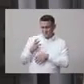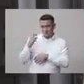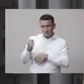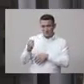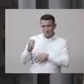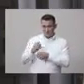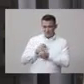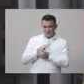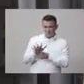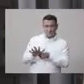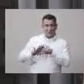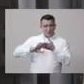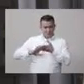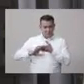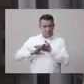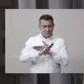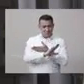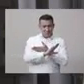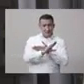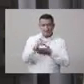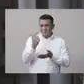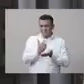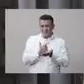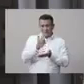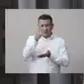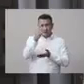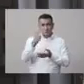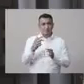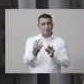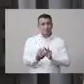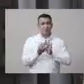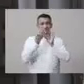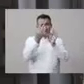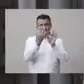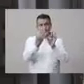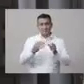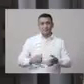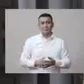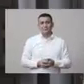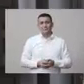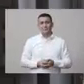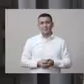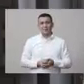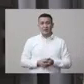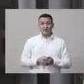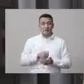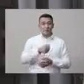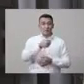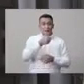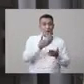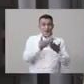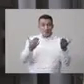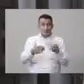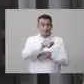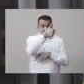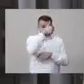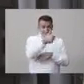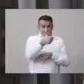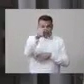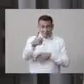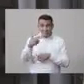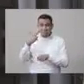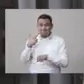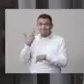Nada suple nada al autocuidado y dentro de esto se encuentra nuestra libertad y